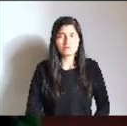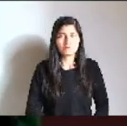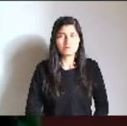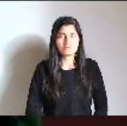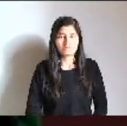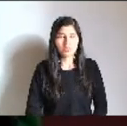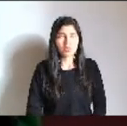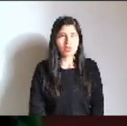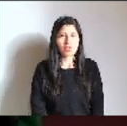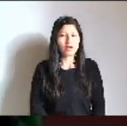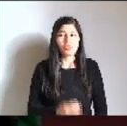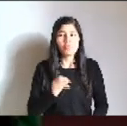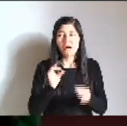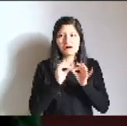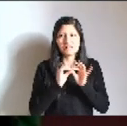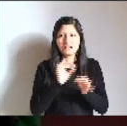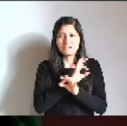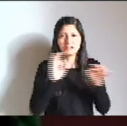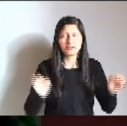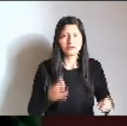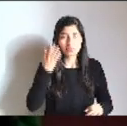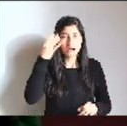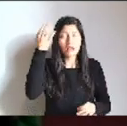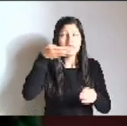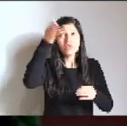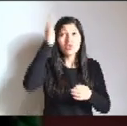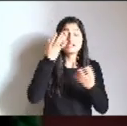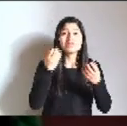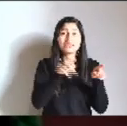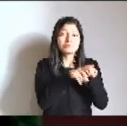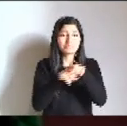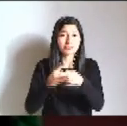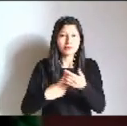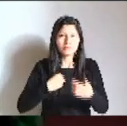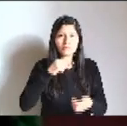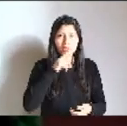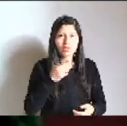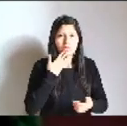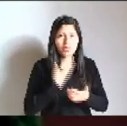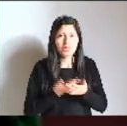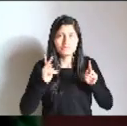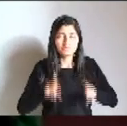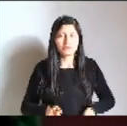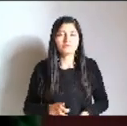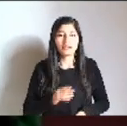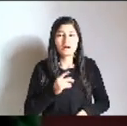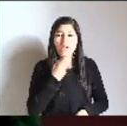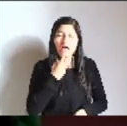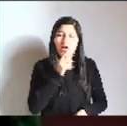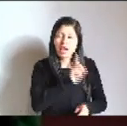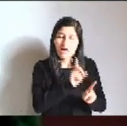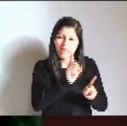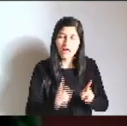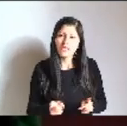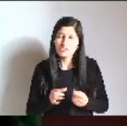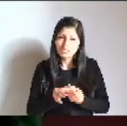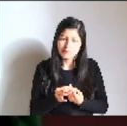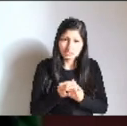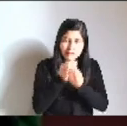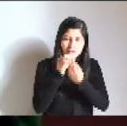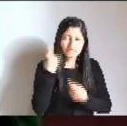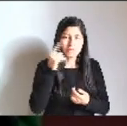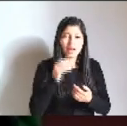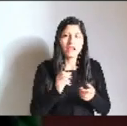Pero eso no soluciona nada. Lo que Dios quiere es también que seamos protagonistas en cambiar todo aquello que es